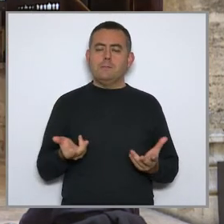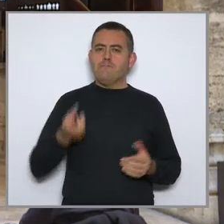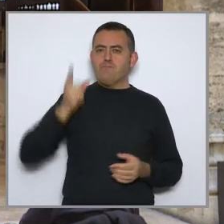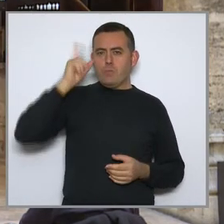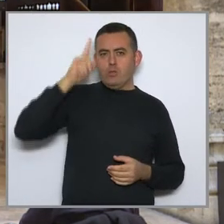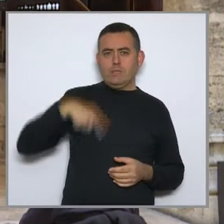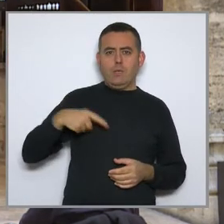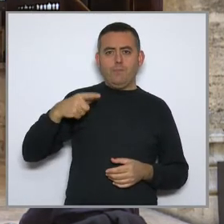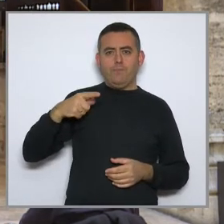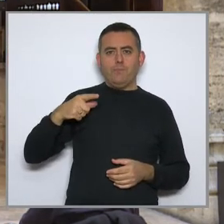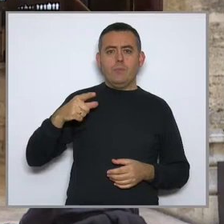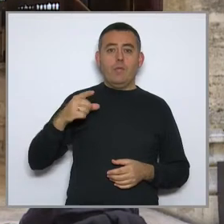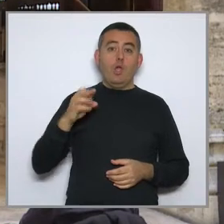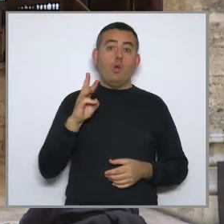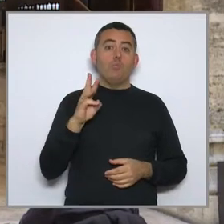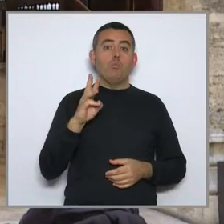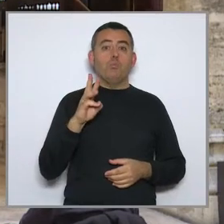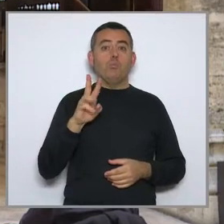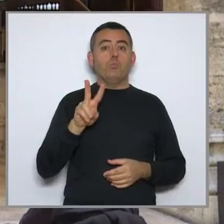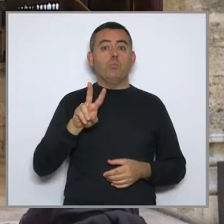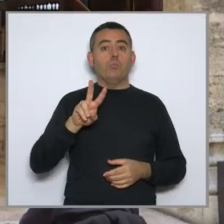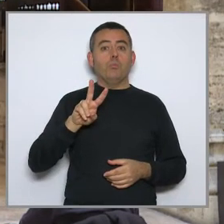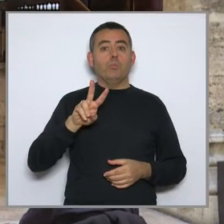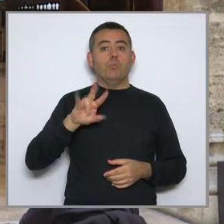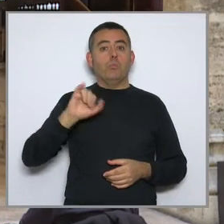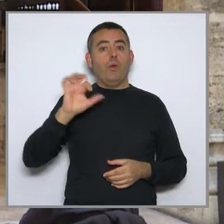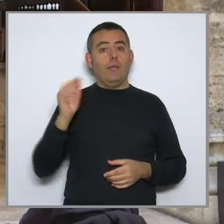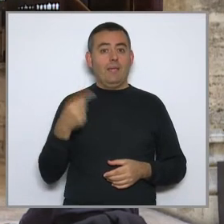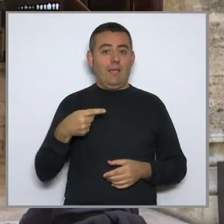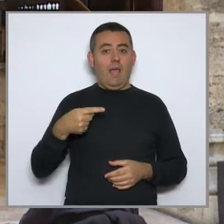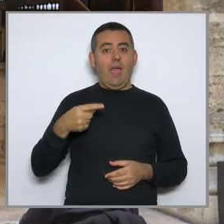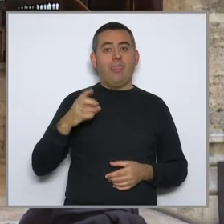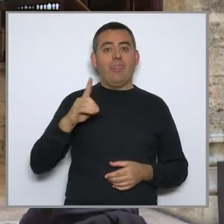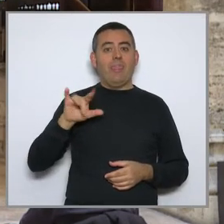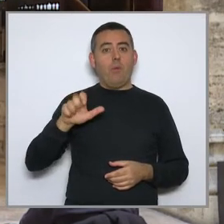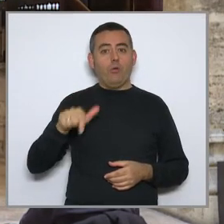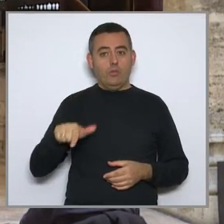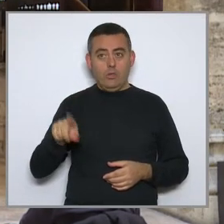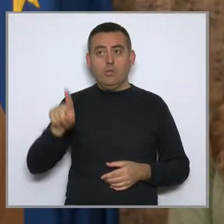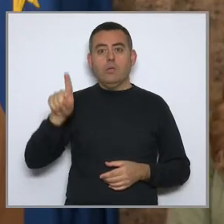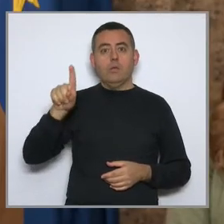republicanos españoles cuando se exiliaron? No.